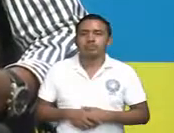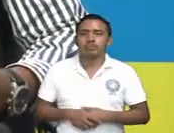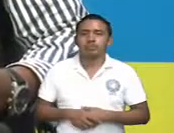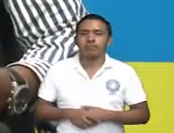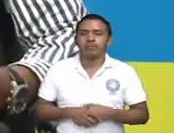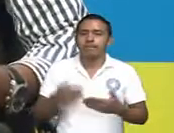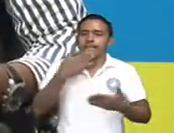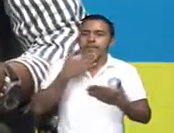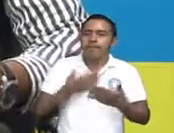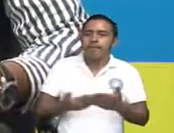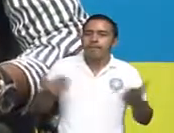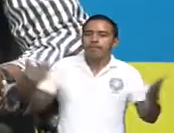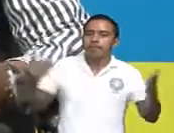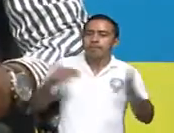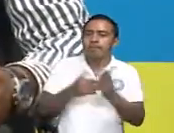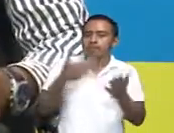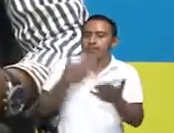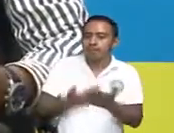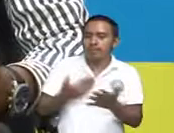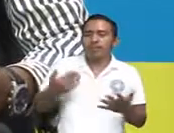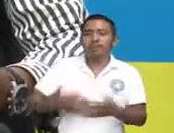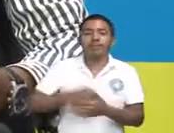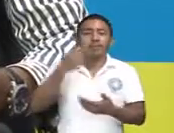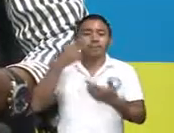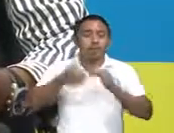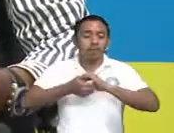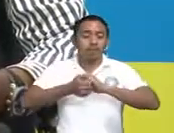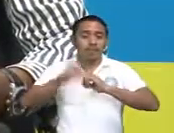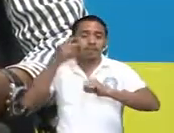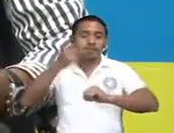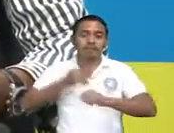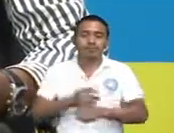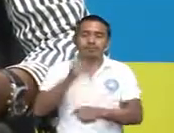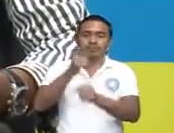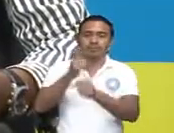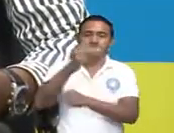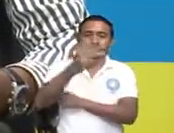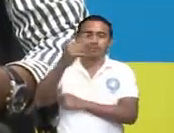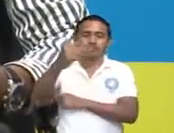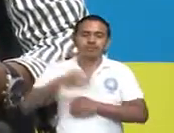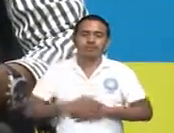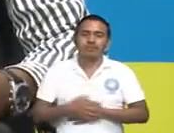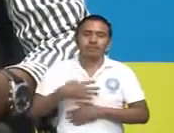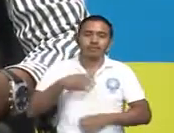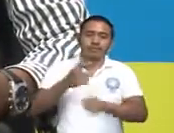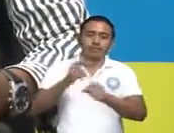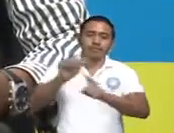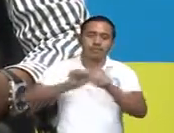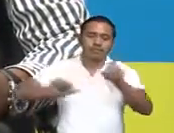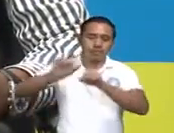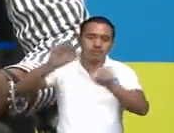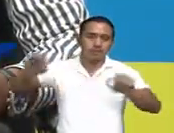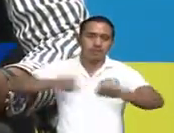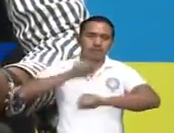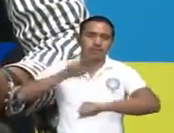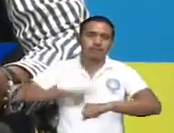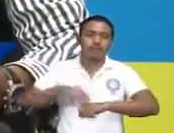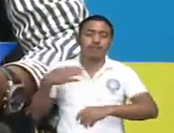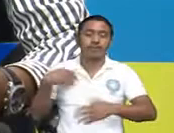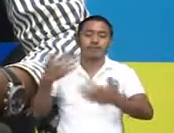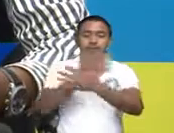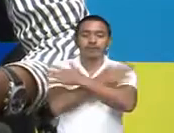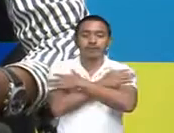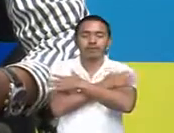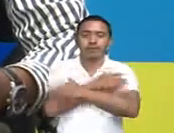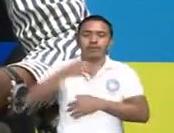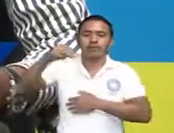mil gracias amigos televidentes por su fiel sintonía el canal 98 el canal parlamentario el canal de la asamblea nacional de salud a miguel carranza